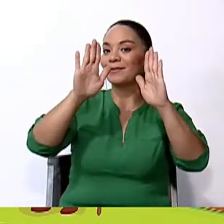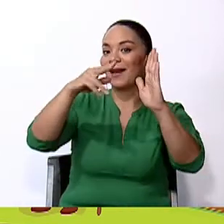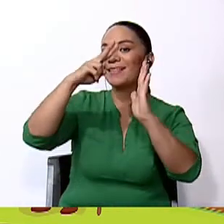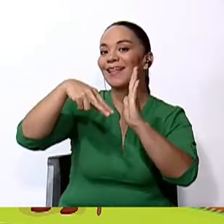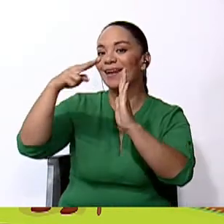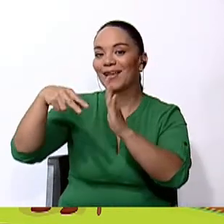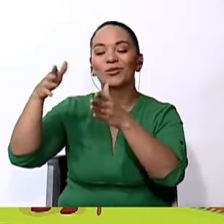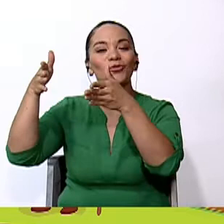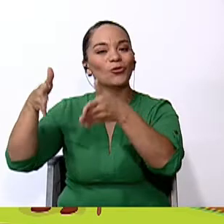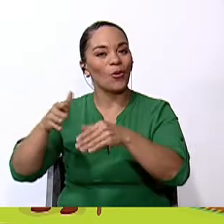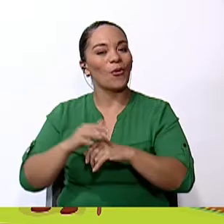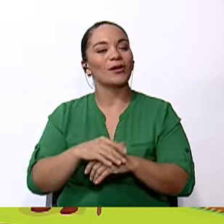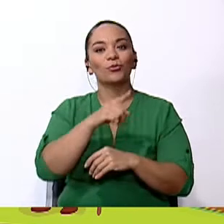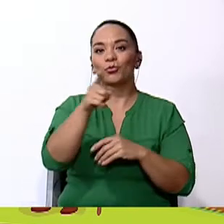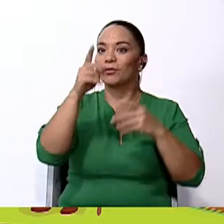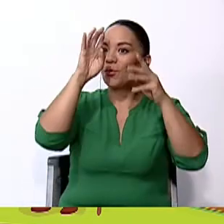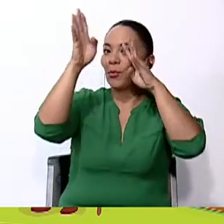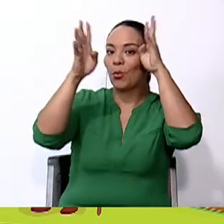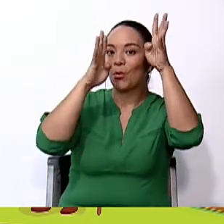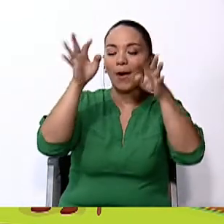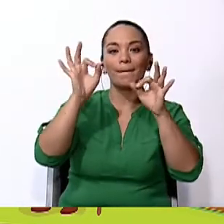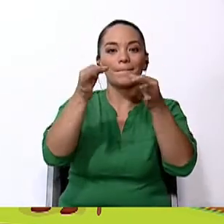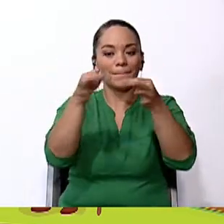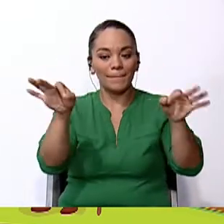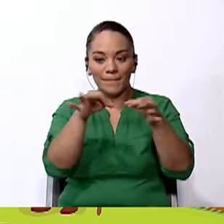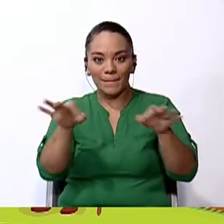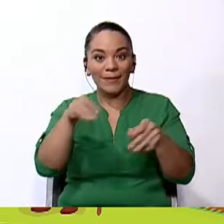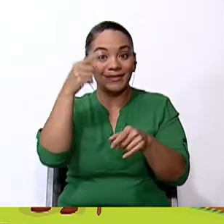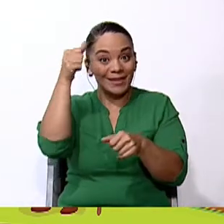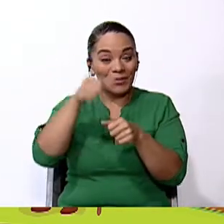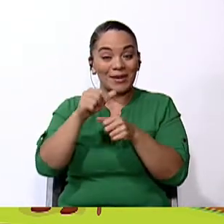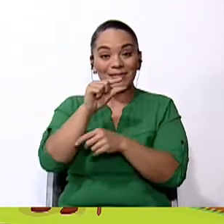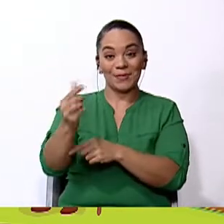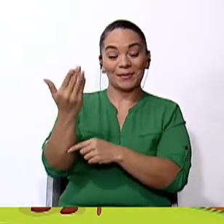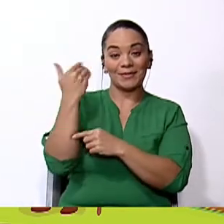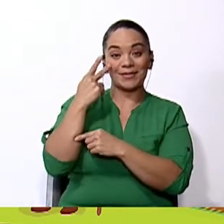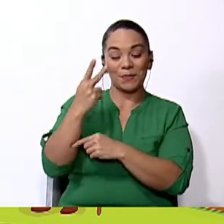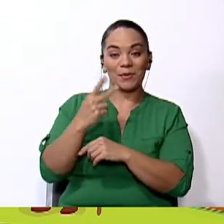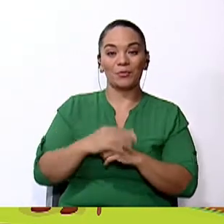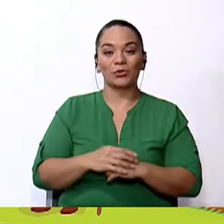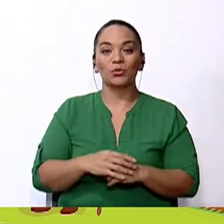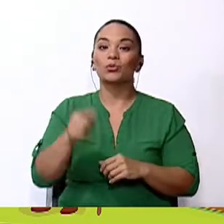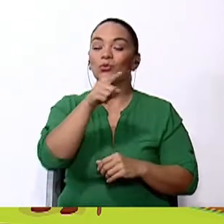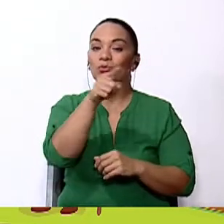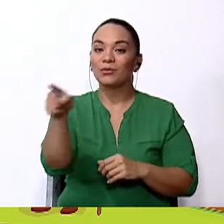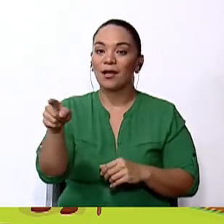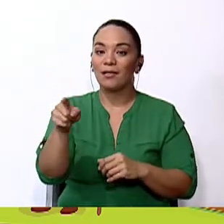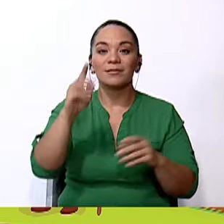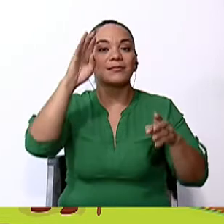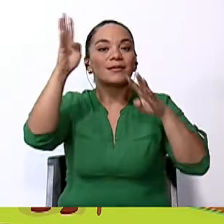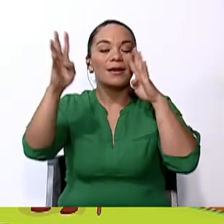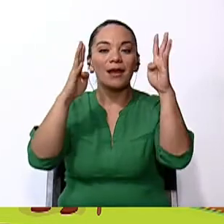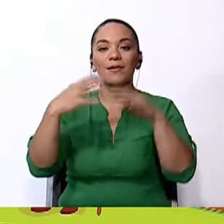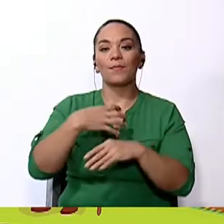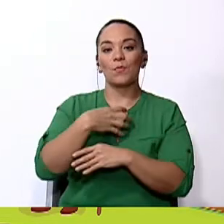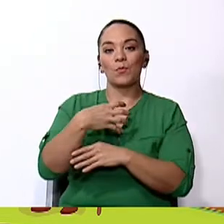y excelentes creadores de texto. Lo vimos la semana pasada, cuando se atrevieron a crear sus